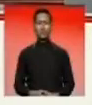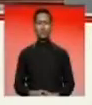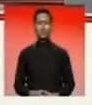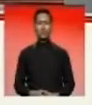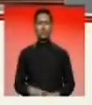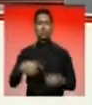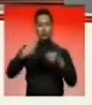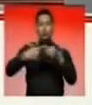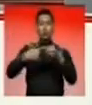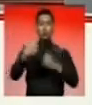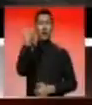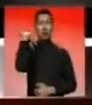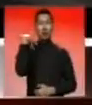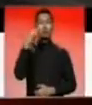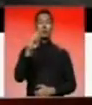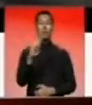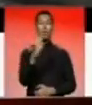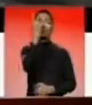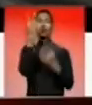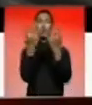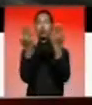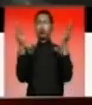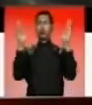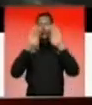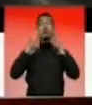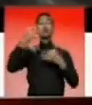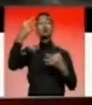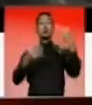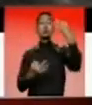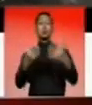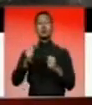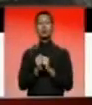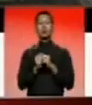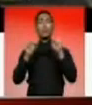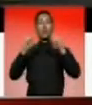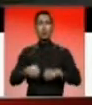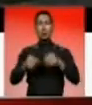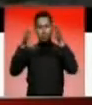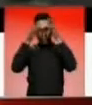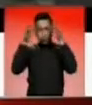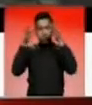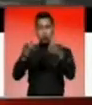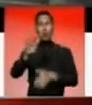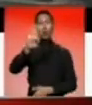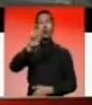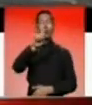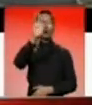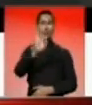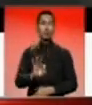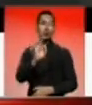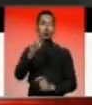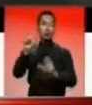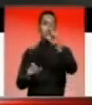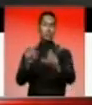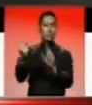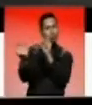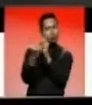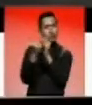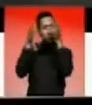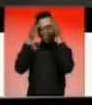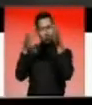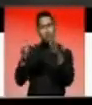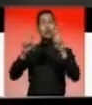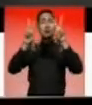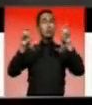Quito cuenta con su segundo complejo judicial, con el que se atenderá el 41% de la demanda poblacional del Distrito Metropolitano en